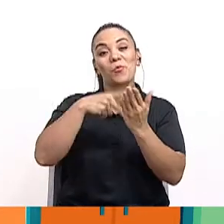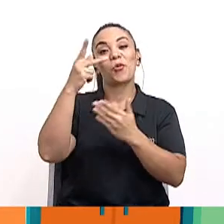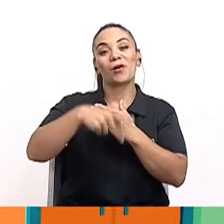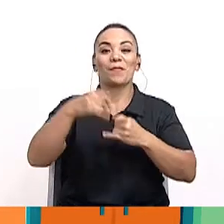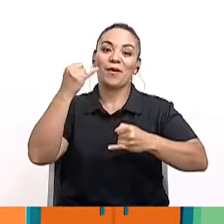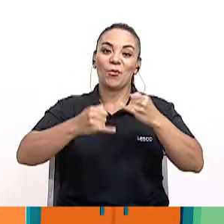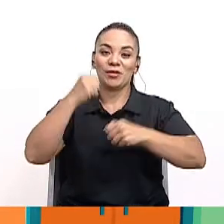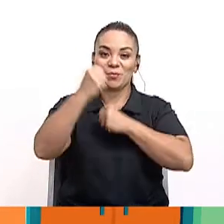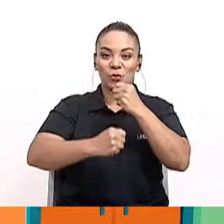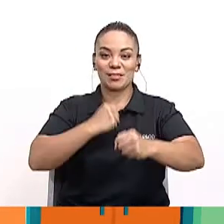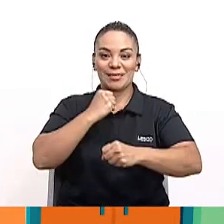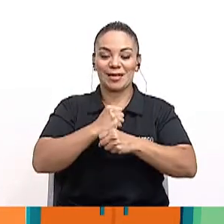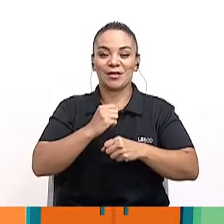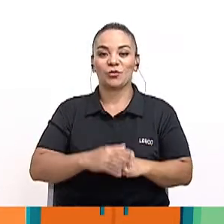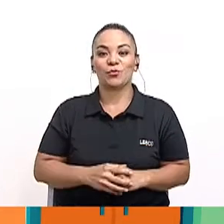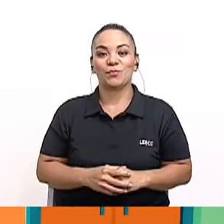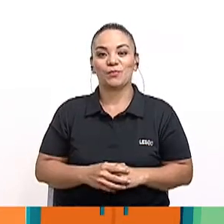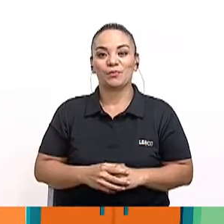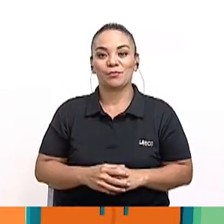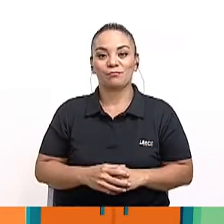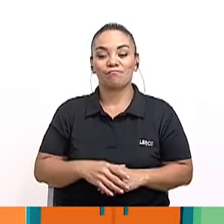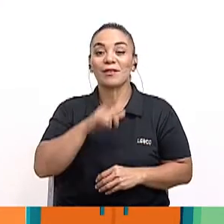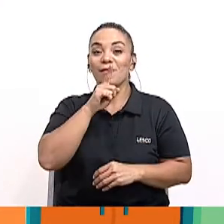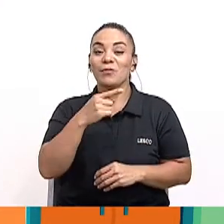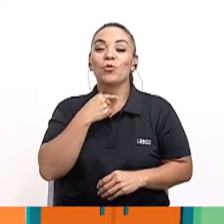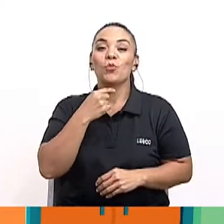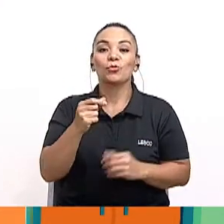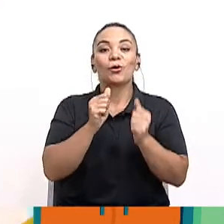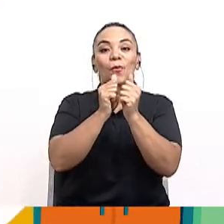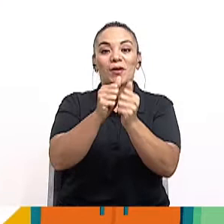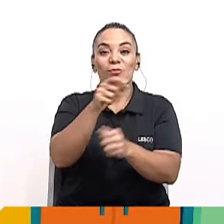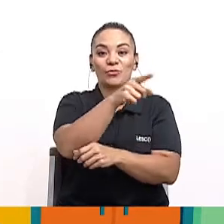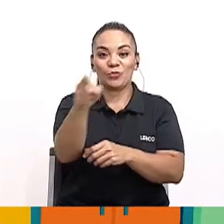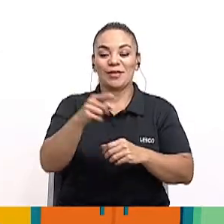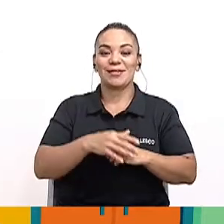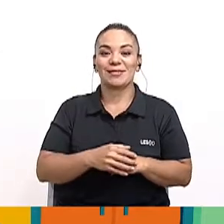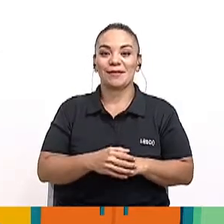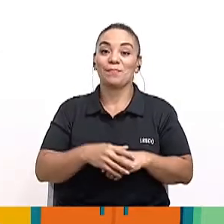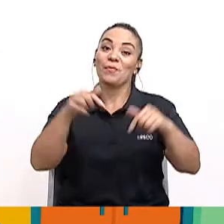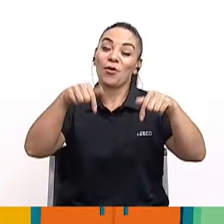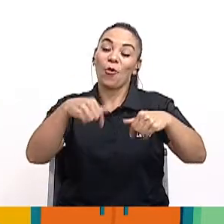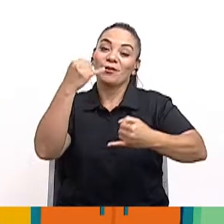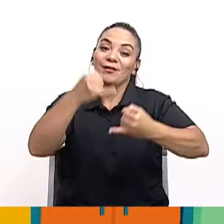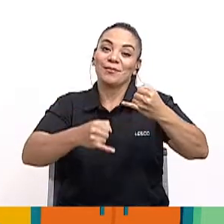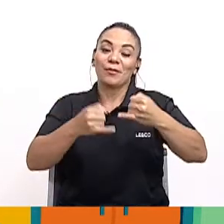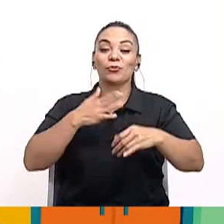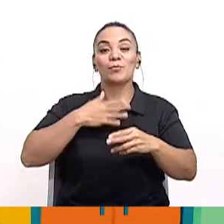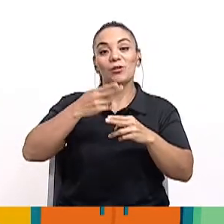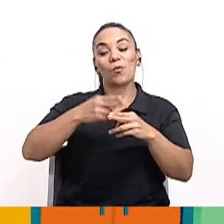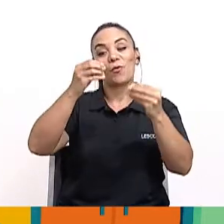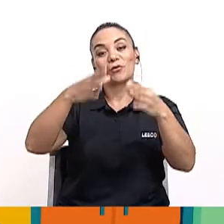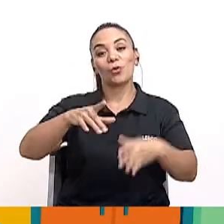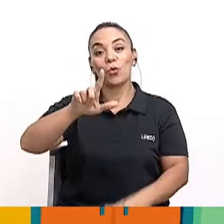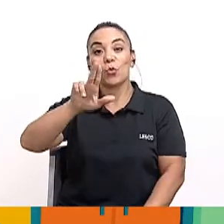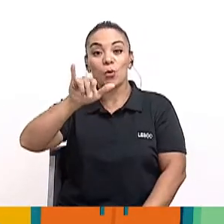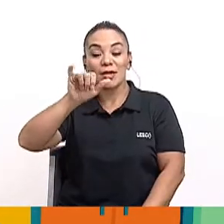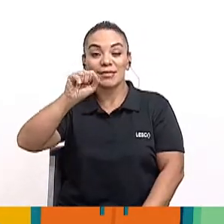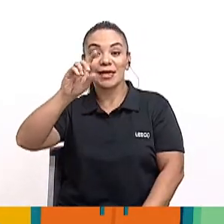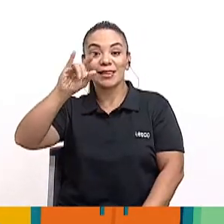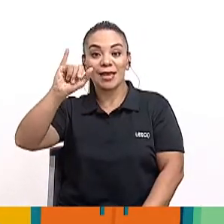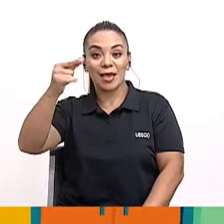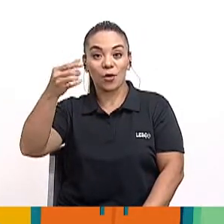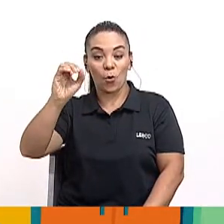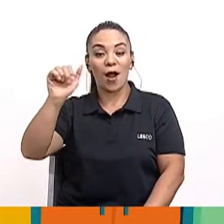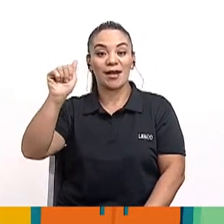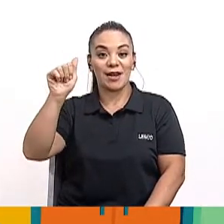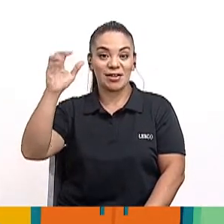de este año. Ha sido un gusto acompañarlos aquí, pero de hoy terminamos. Mi nombre es el profesor Luis Diego Aguilar Chávez y